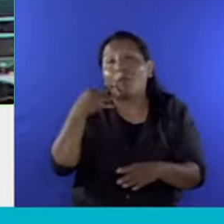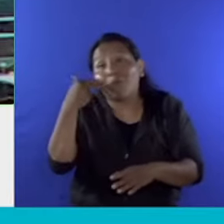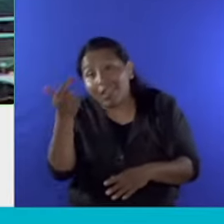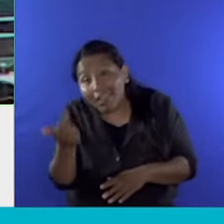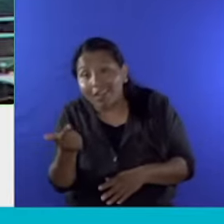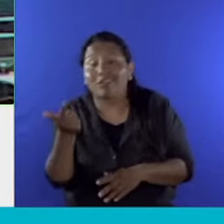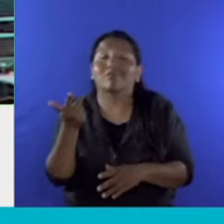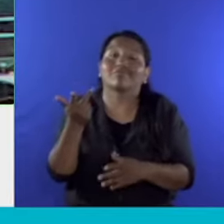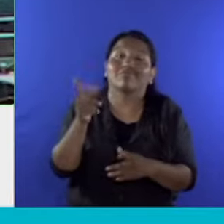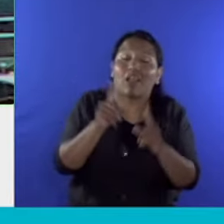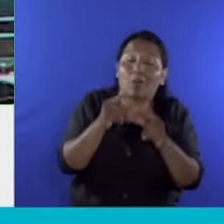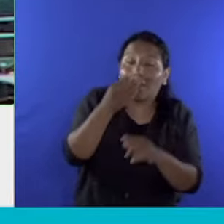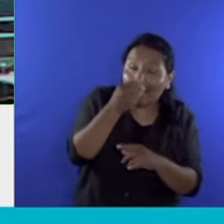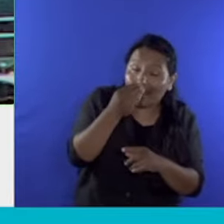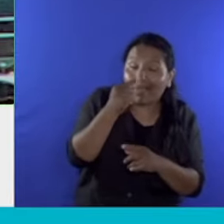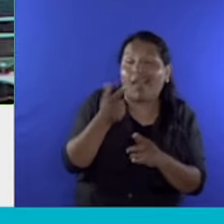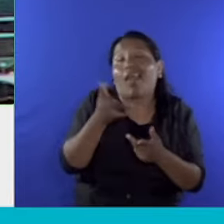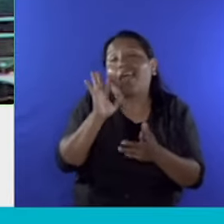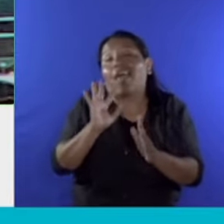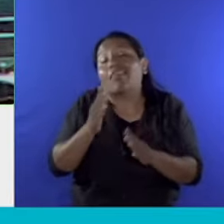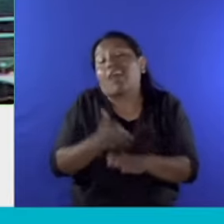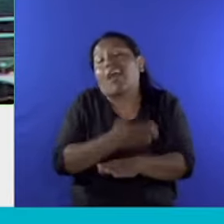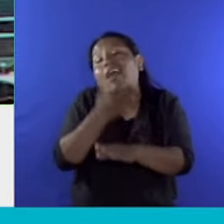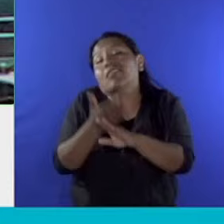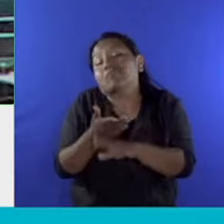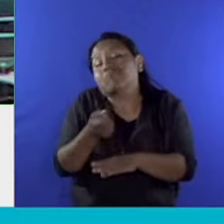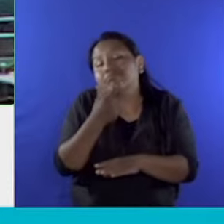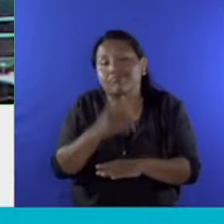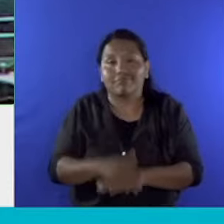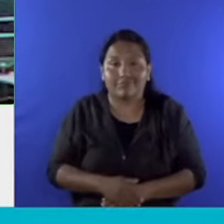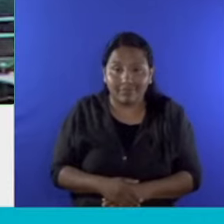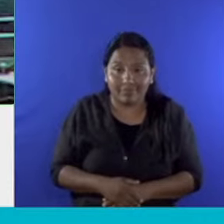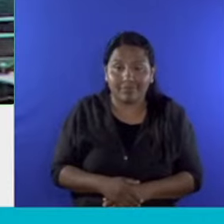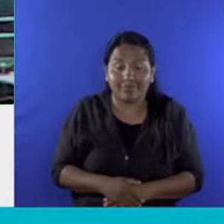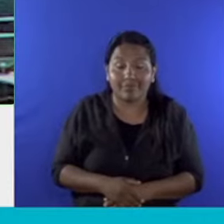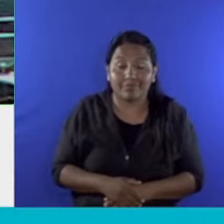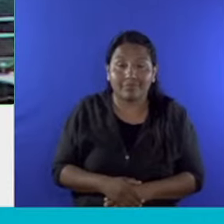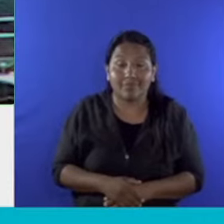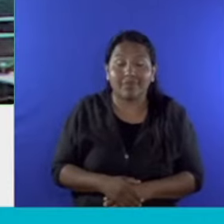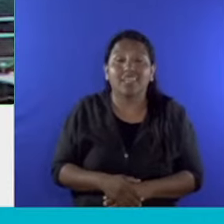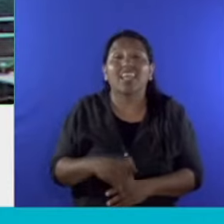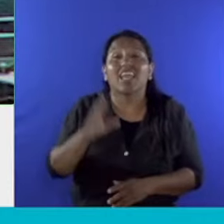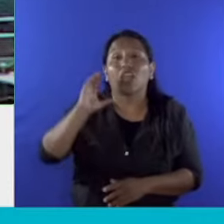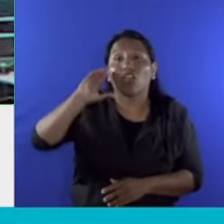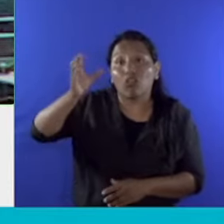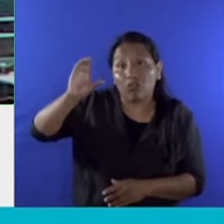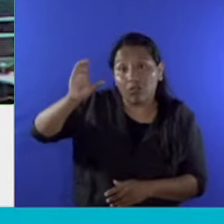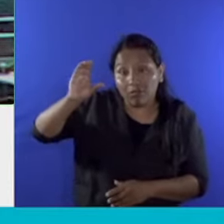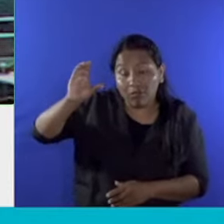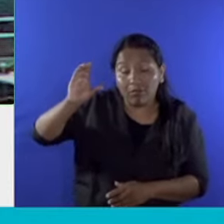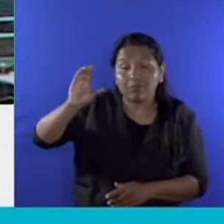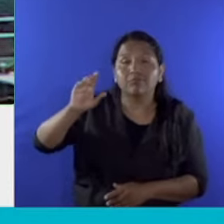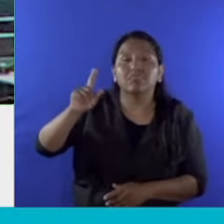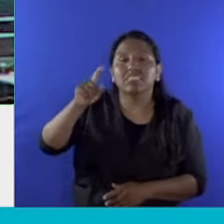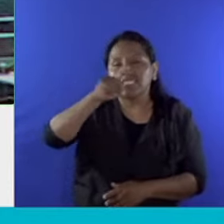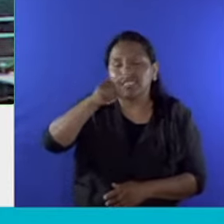abuelos, algunos se resfría también cada tanto. El ibuprofeno en Colombia